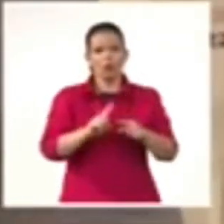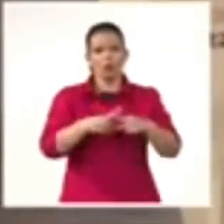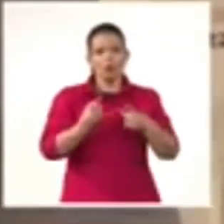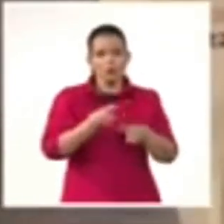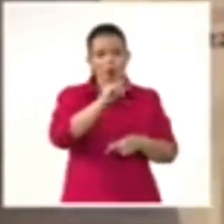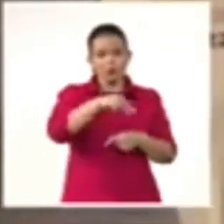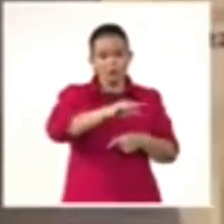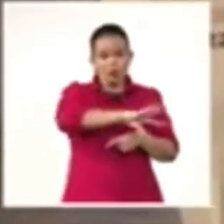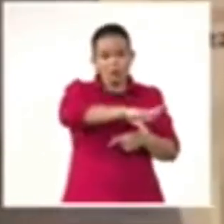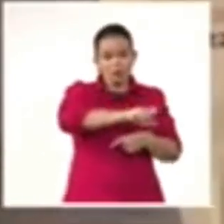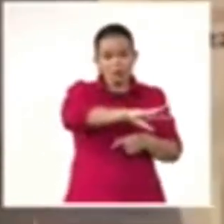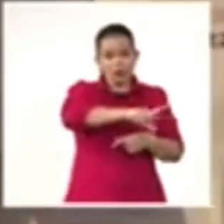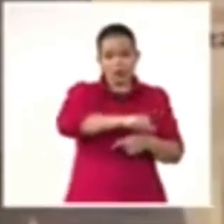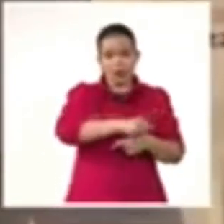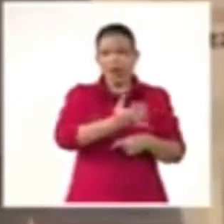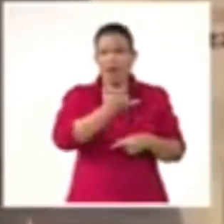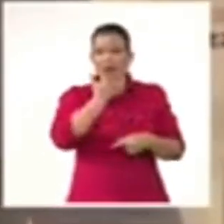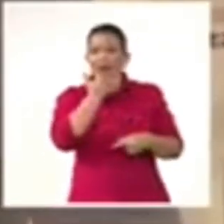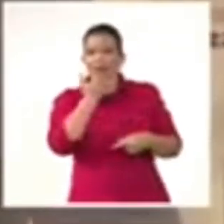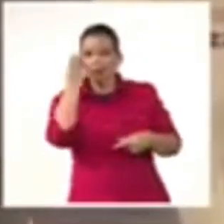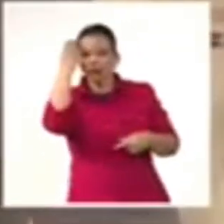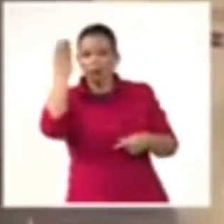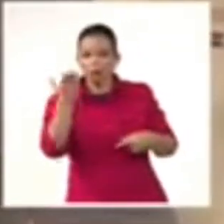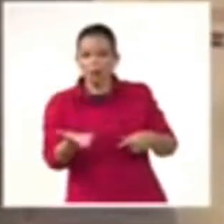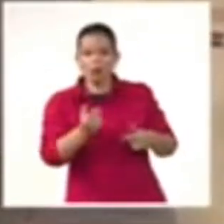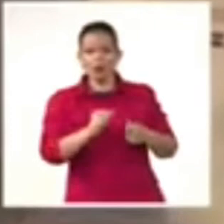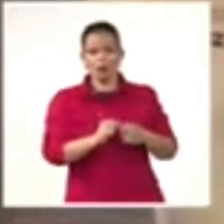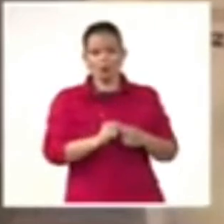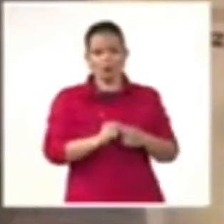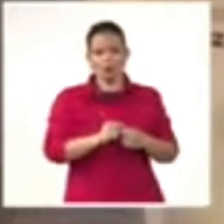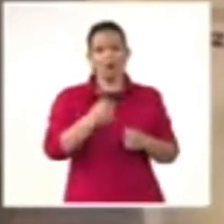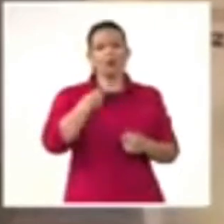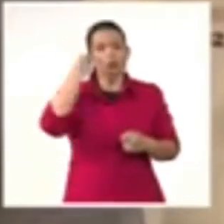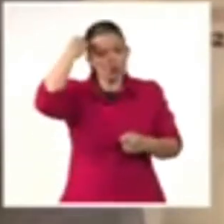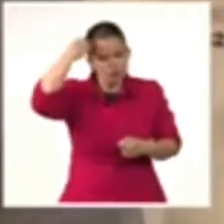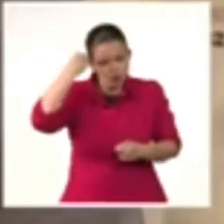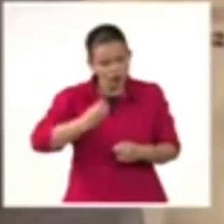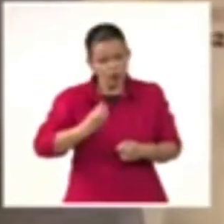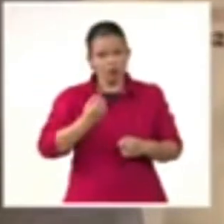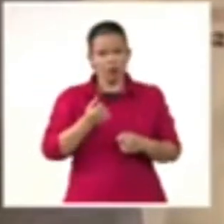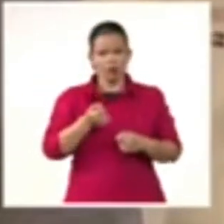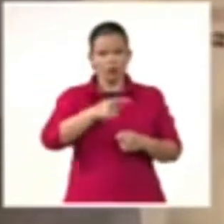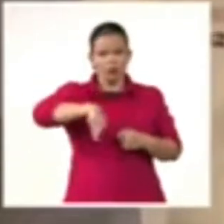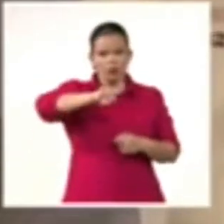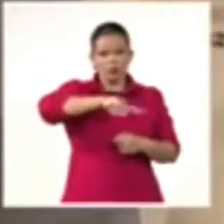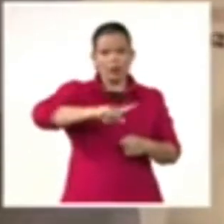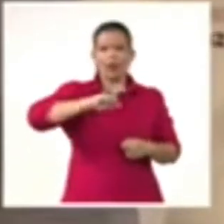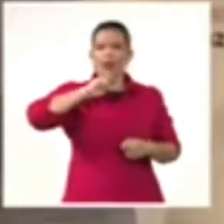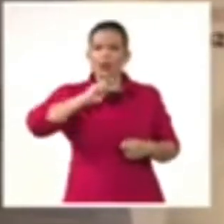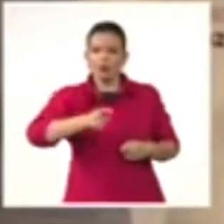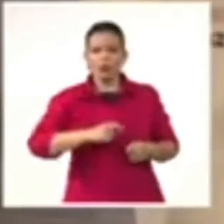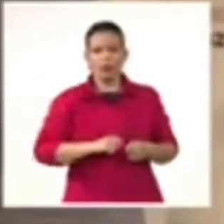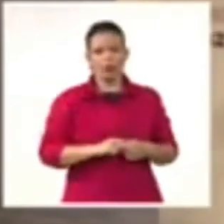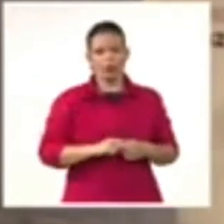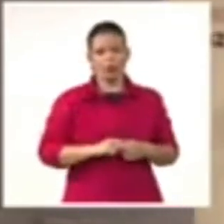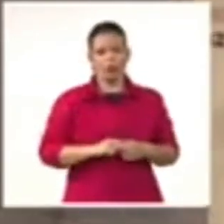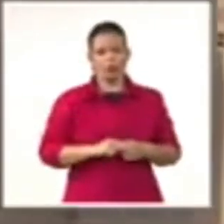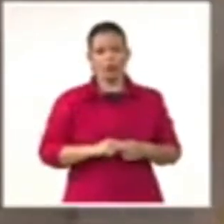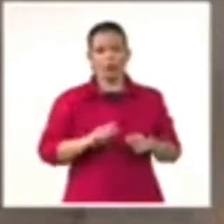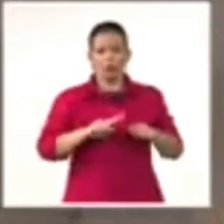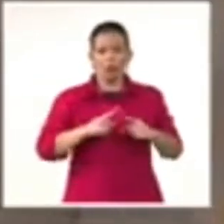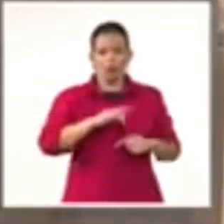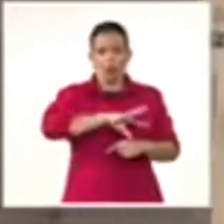social. Lo sabemos, lo denuncia el pueblo. La corrupción es un cáncer que todo lo corroe, que irrita,